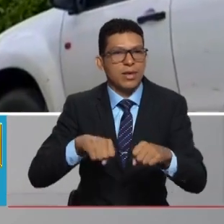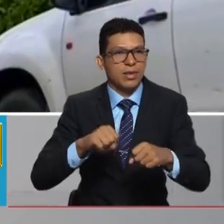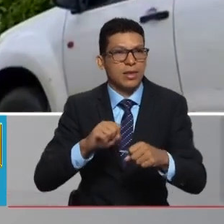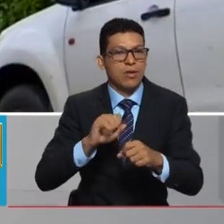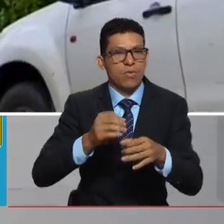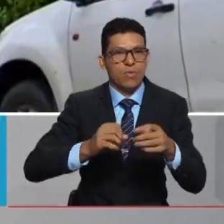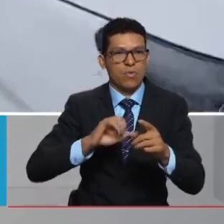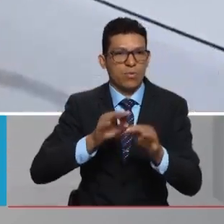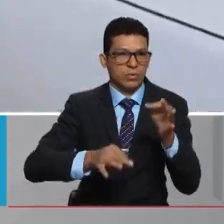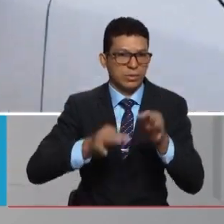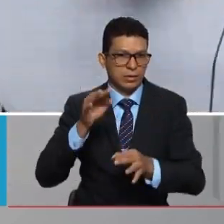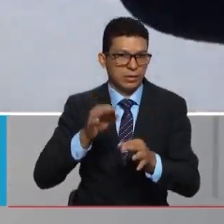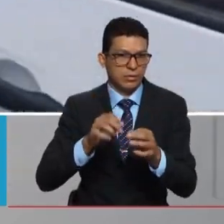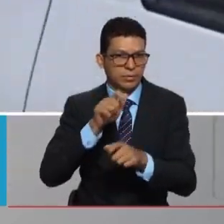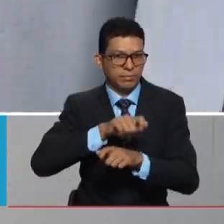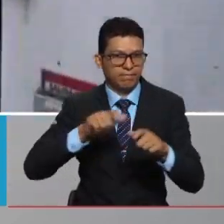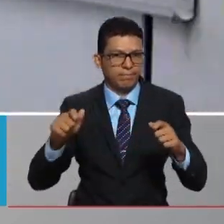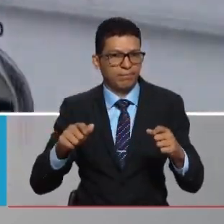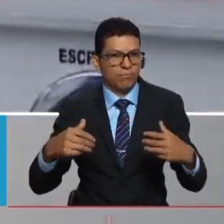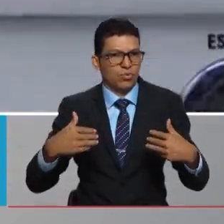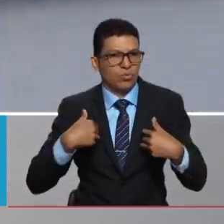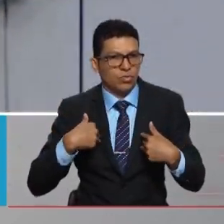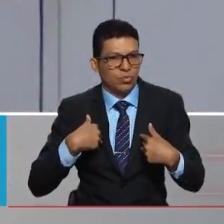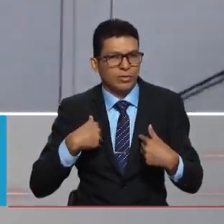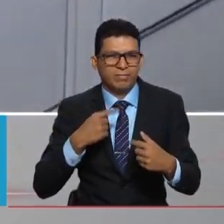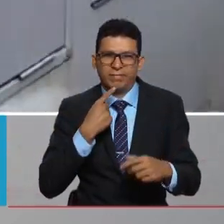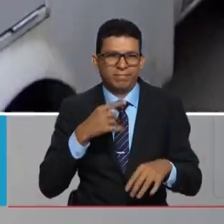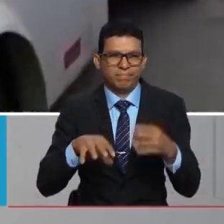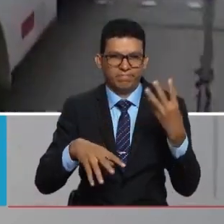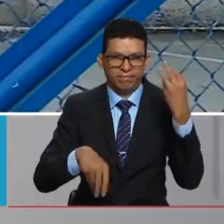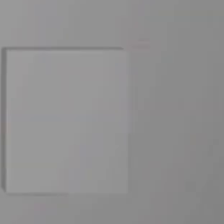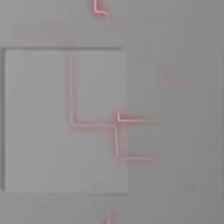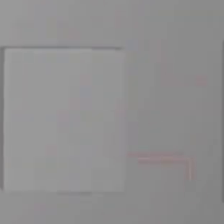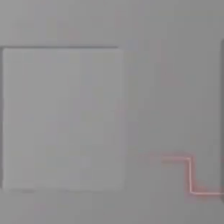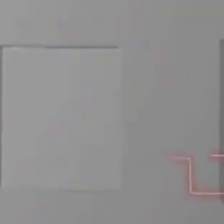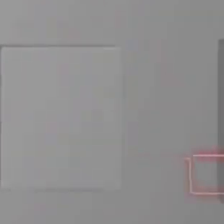reparativa para las víctimas. Expertos controvierten la propuesta.